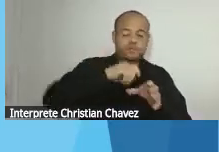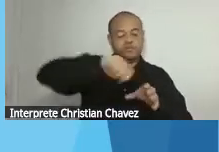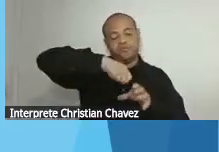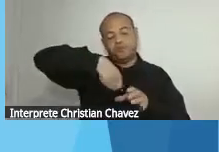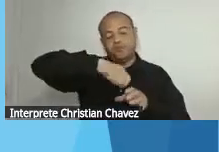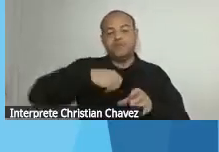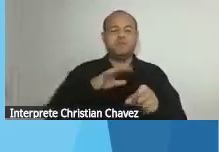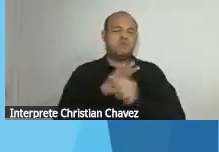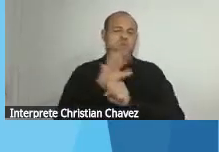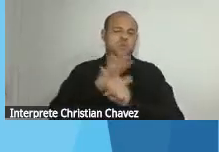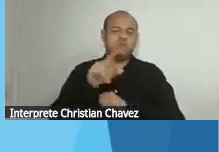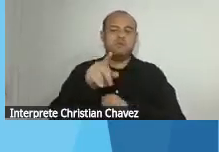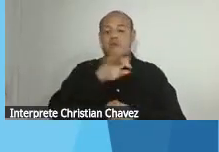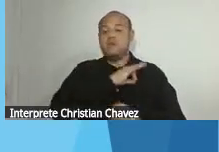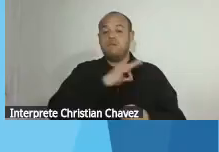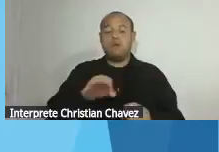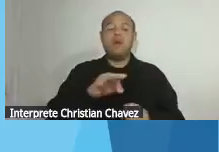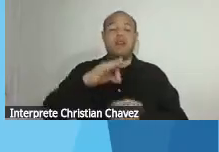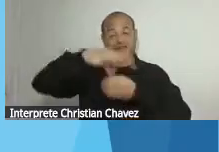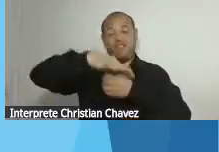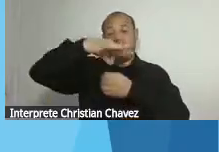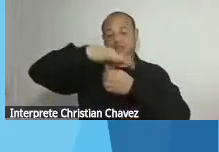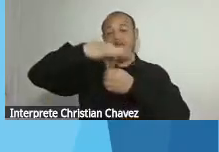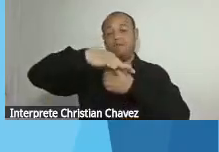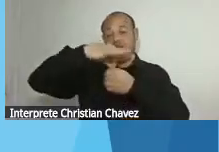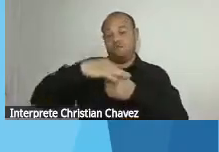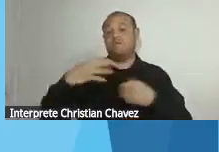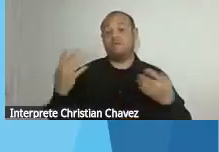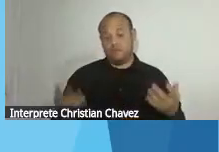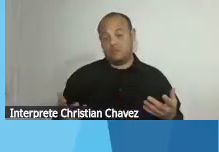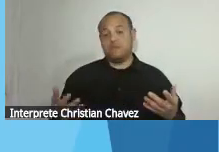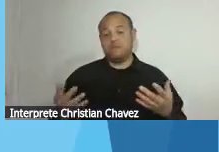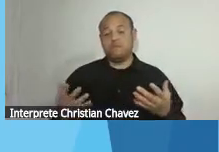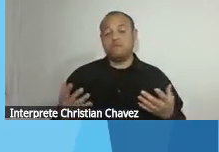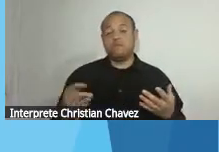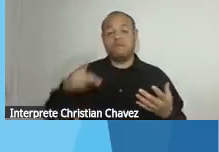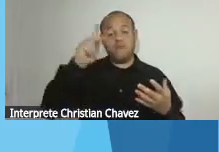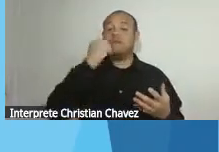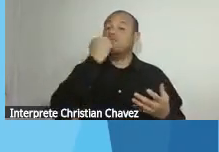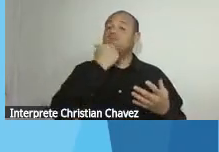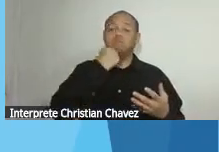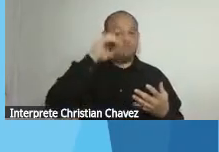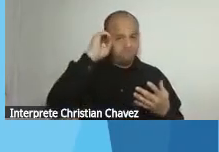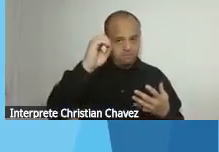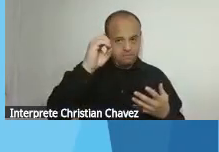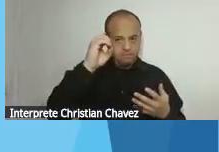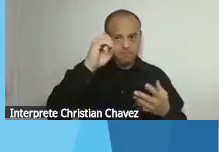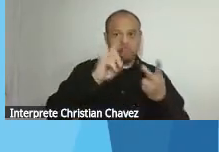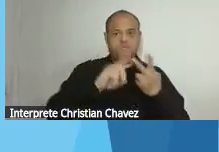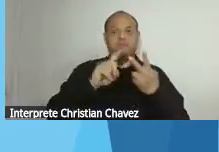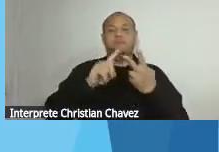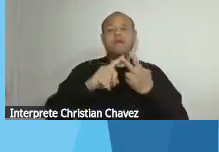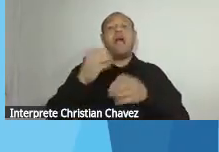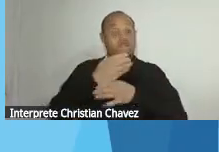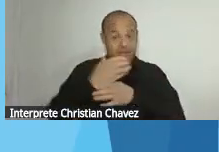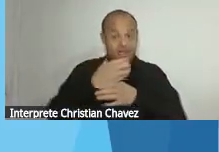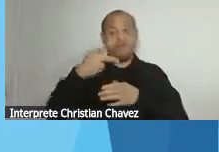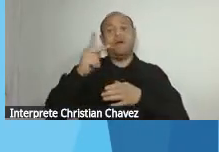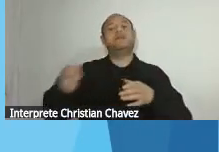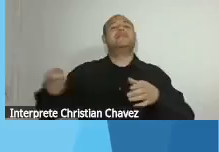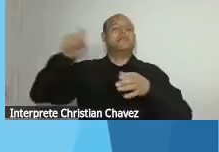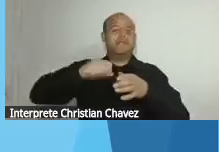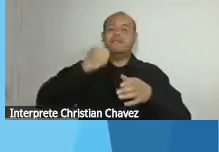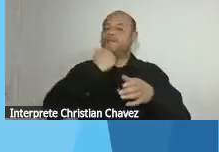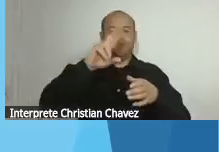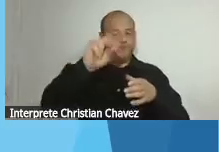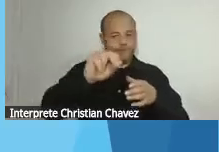utilizar algunas infusiones, ¿sí? Algunas aguas sin azúcar, como por ejemplo agua de Jamaica, agua de tamarindo, agua